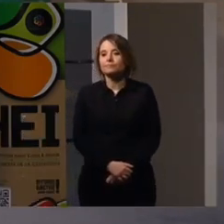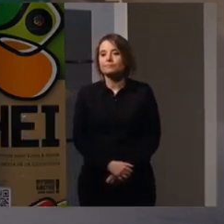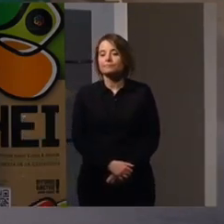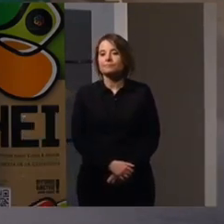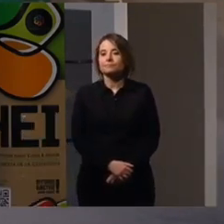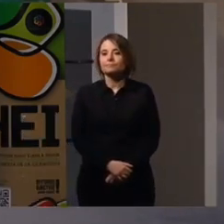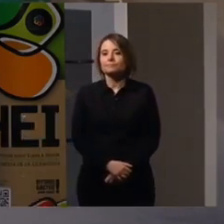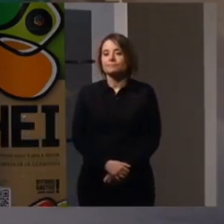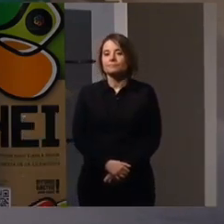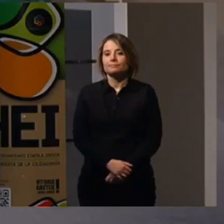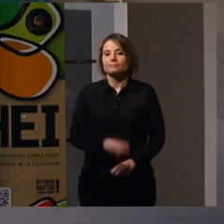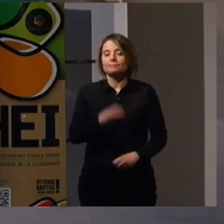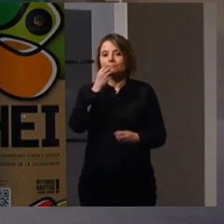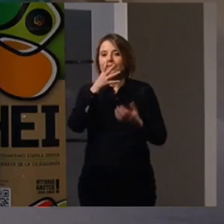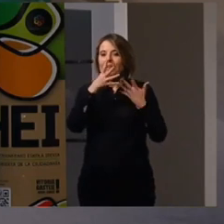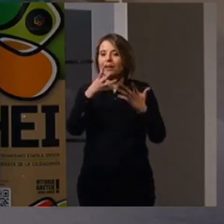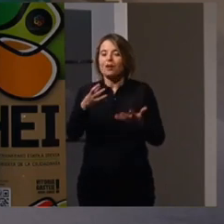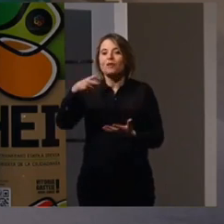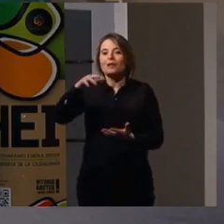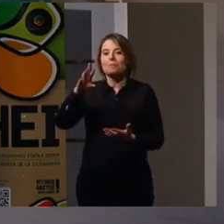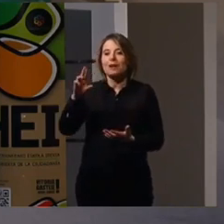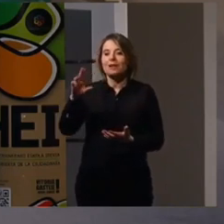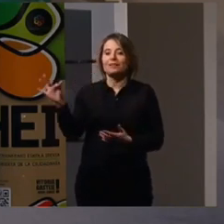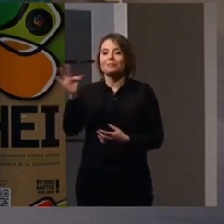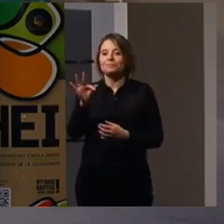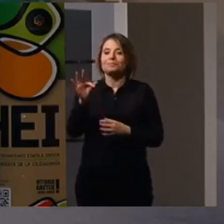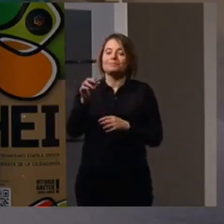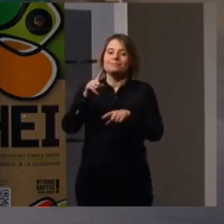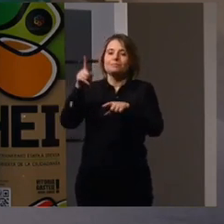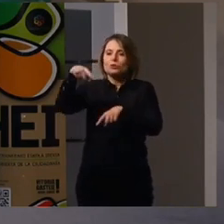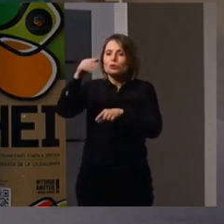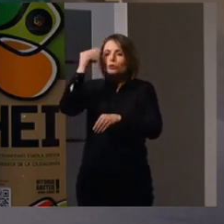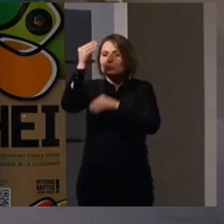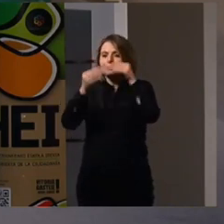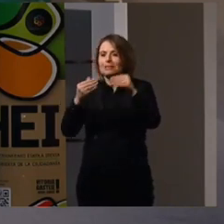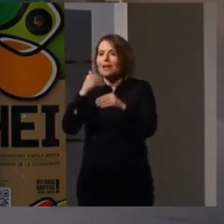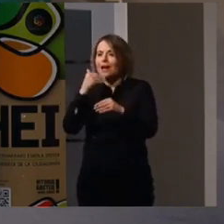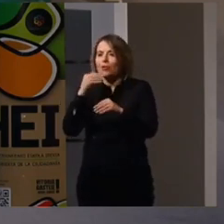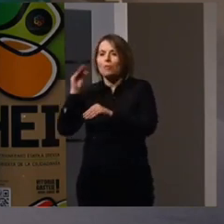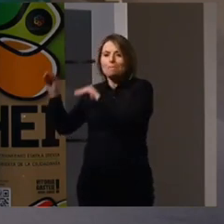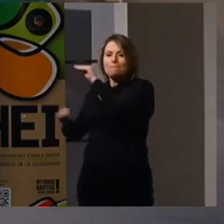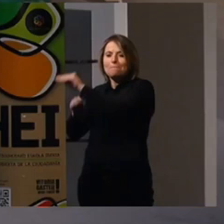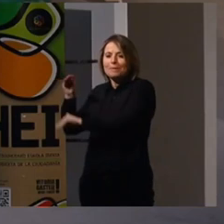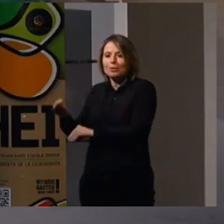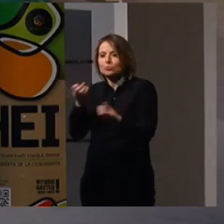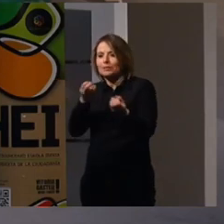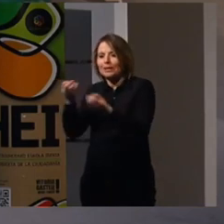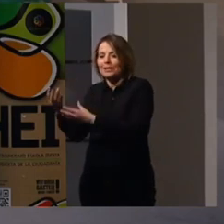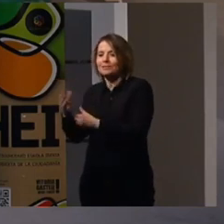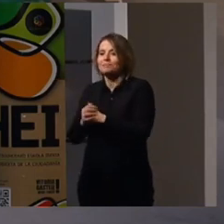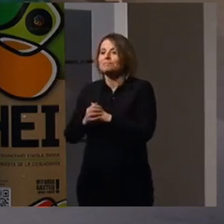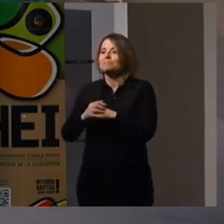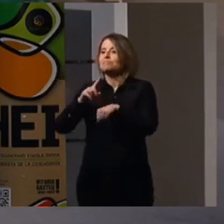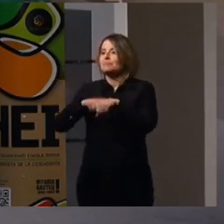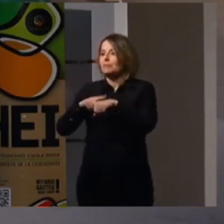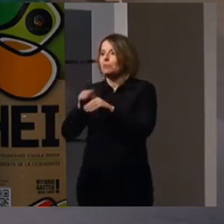Bueno, orain, Martarekin hitz egiteko denbora izango dugu. Id pensando, si no lo habéis hecho ya, qué preguntas le queréis trasladar. Vamos a